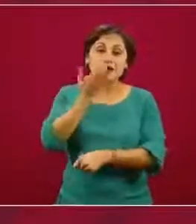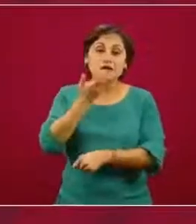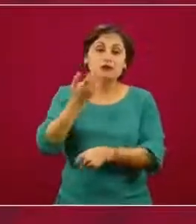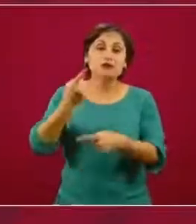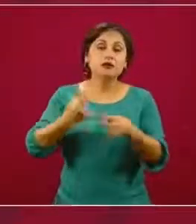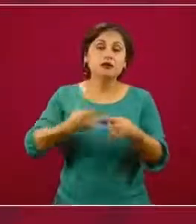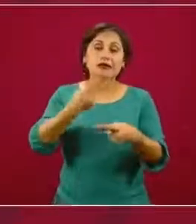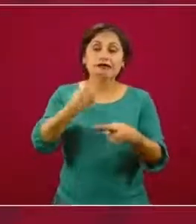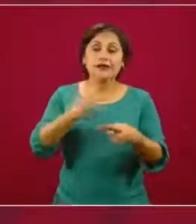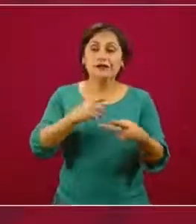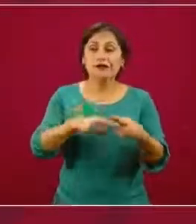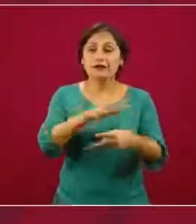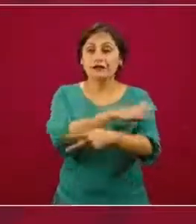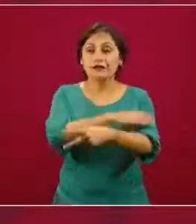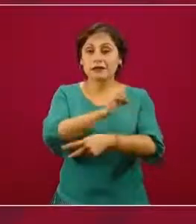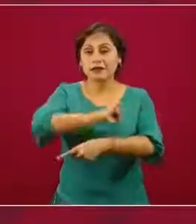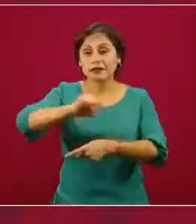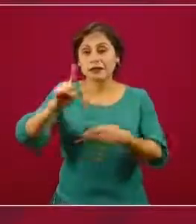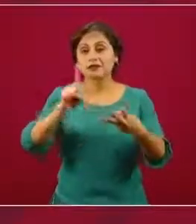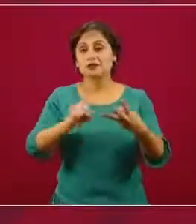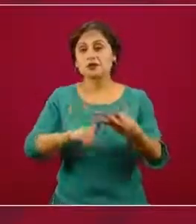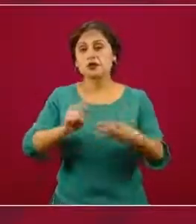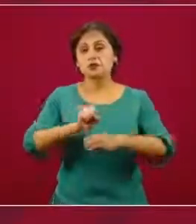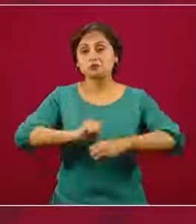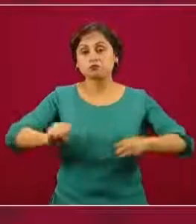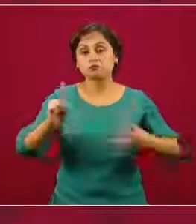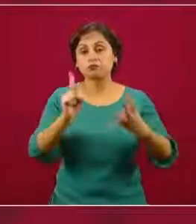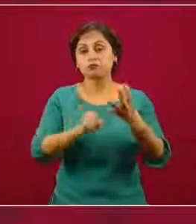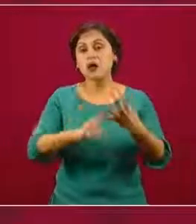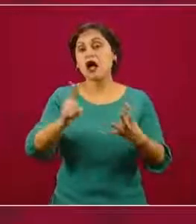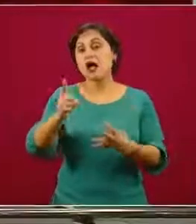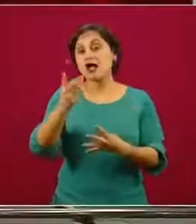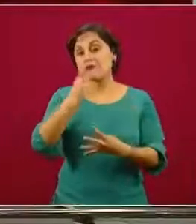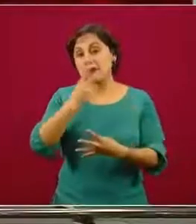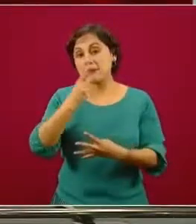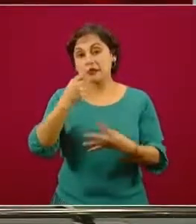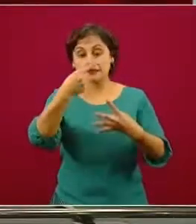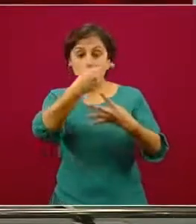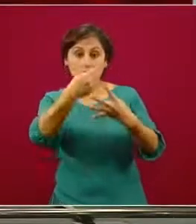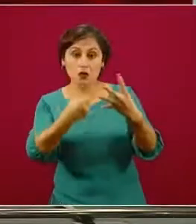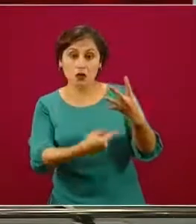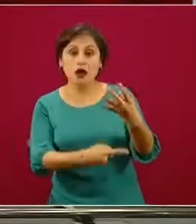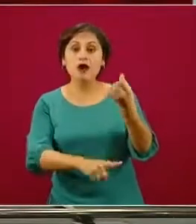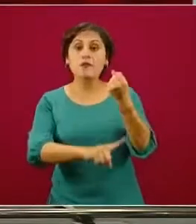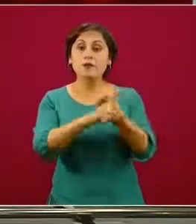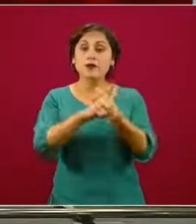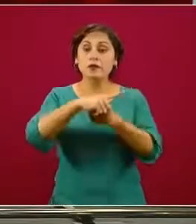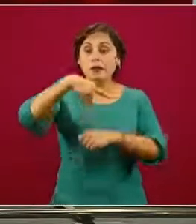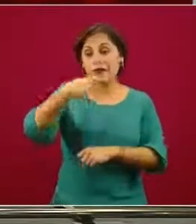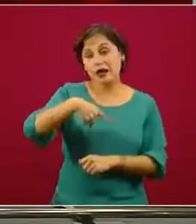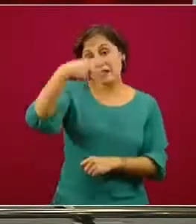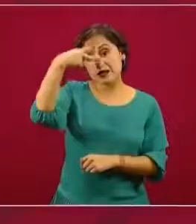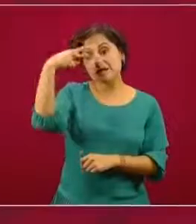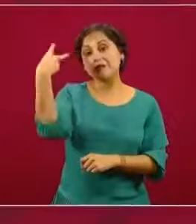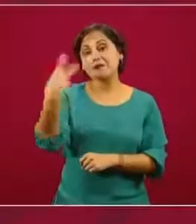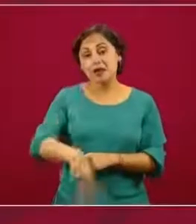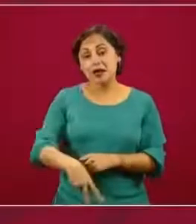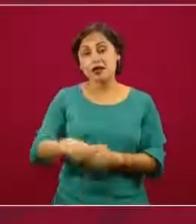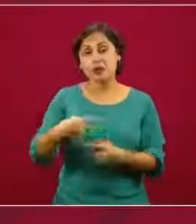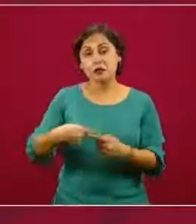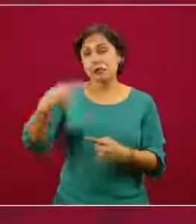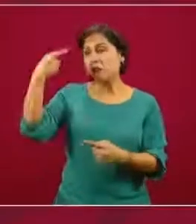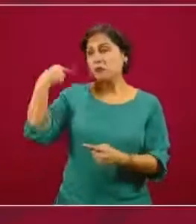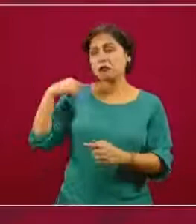obesidad, tabaquismo y otras. Esos son los grandes males de salud pública de México. La mitad de las muertes en México